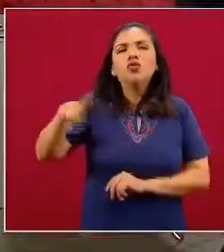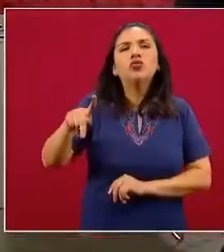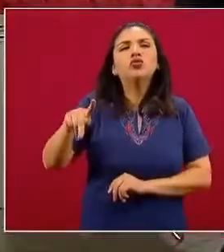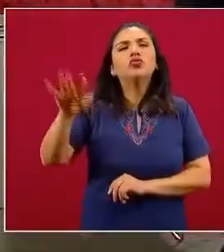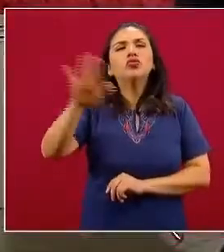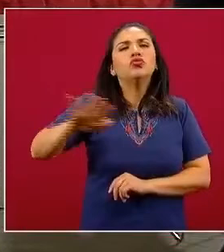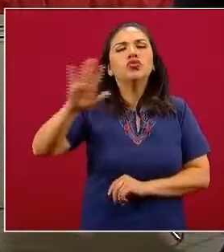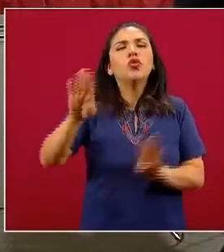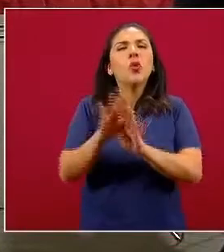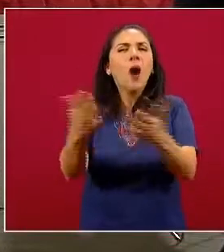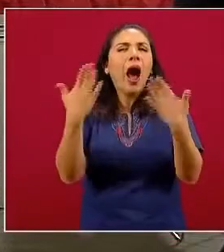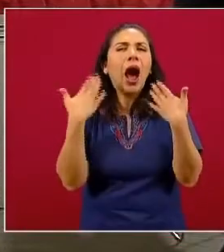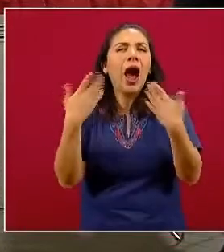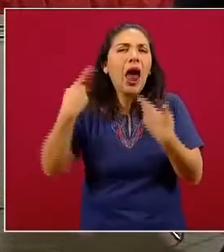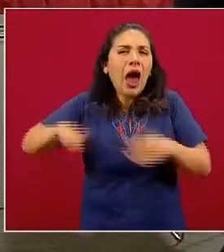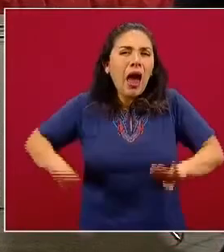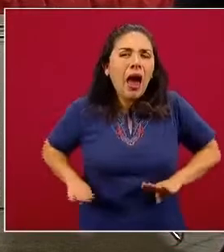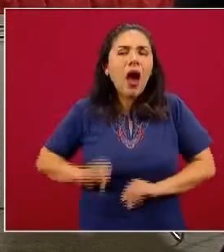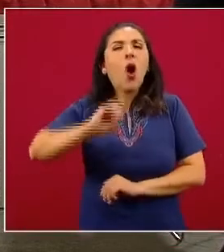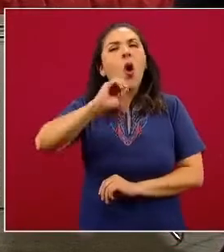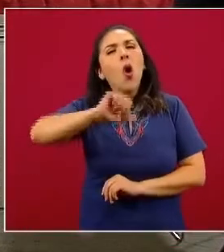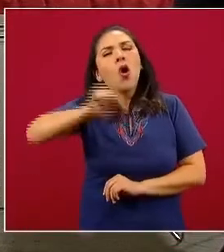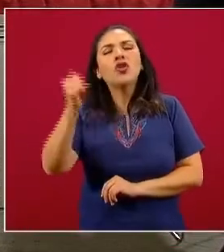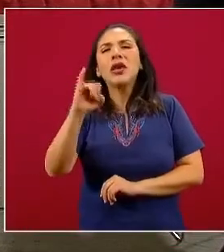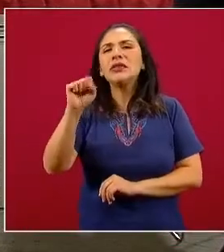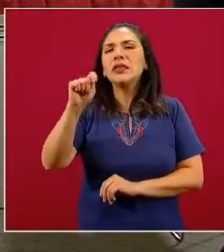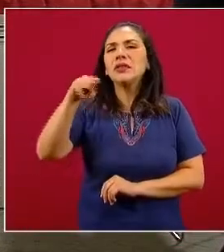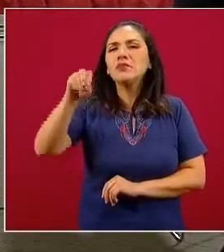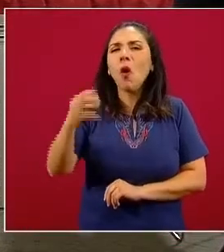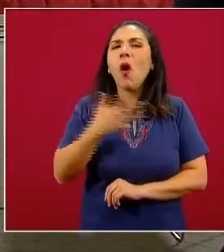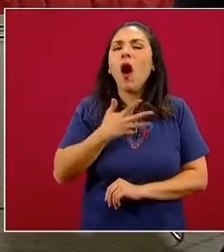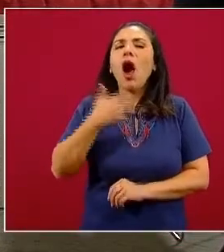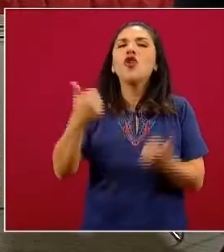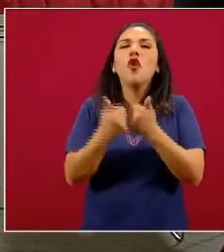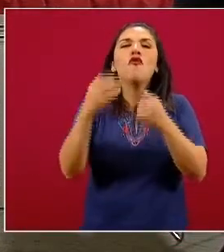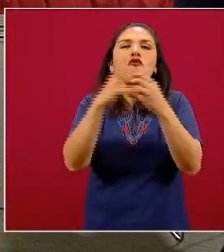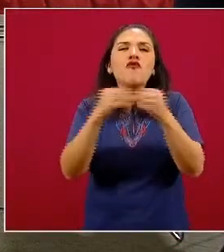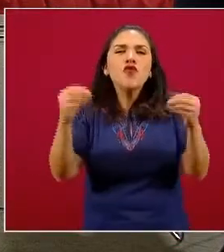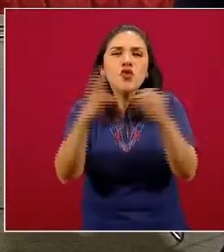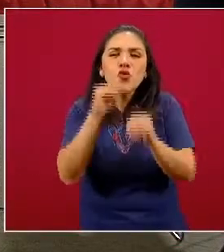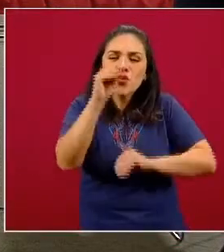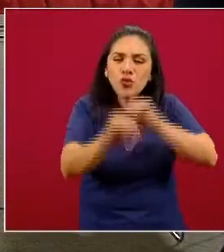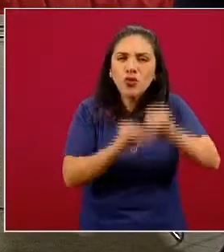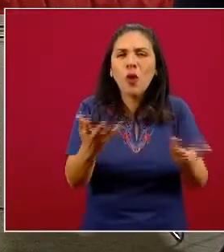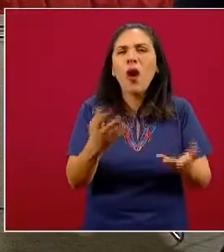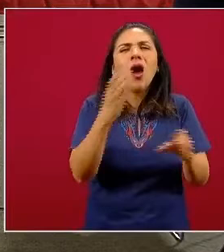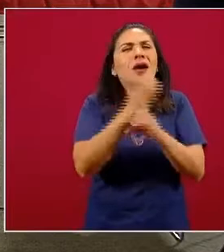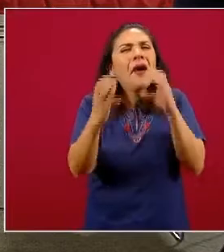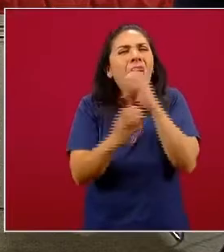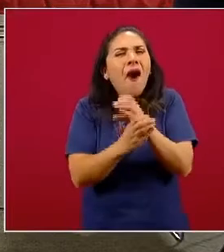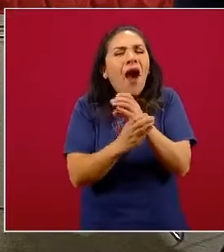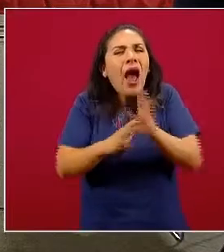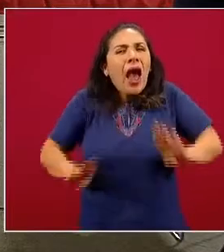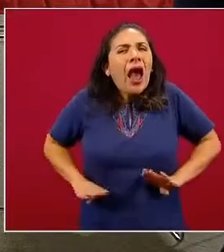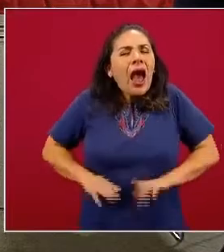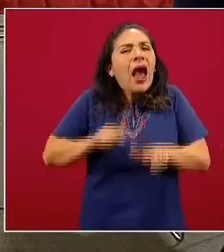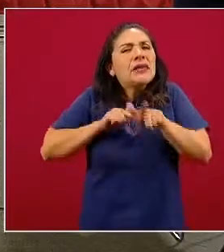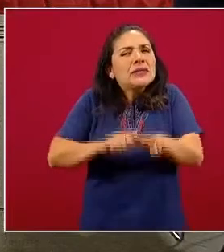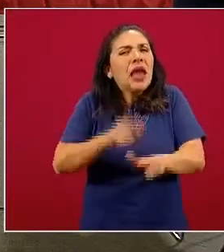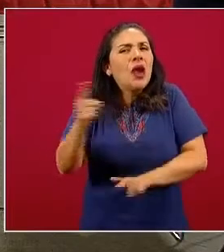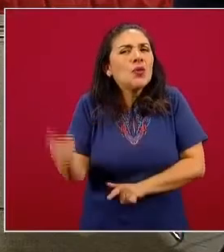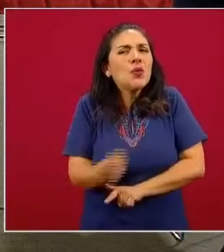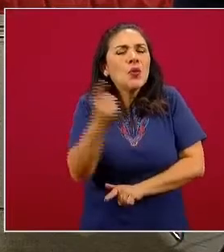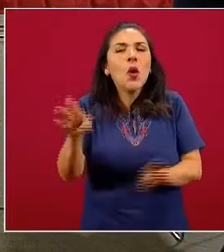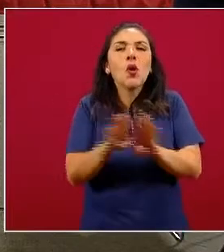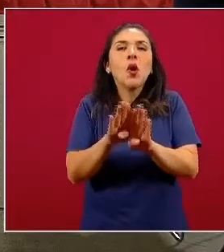de la costa o de calor o en el istmo de Tehuantepec siempre cuentan con frutos, pero hay elementos que permanecen como un